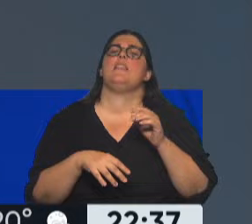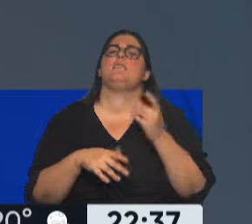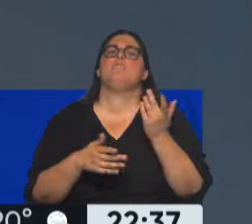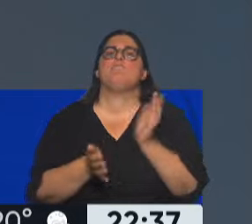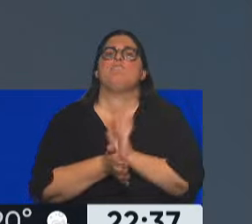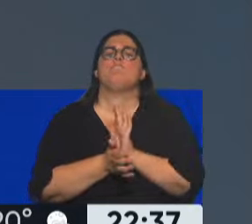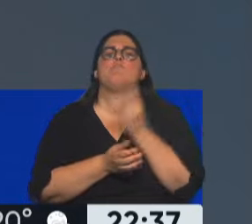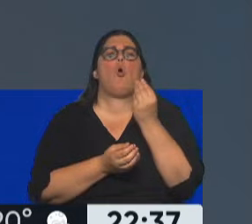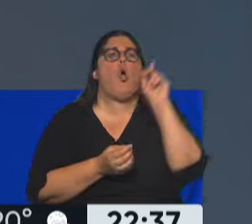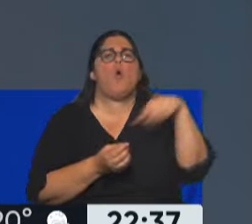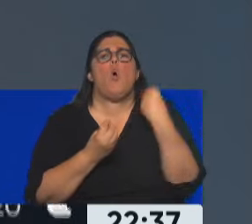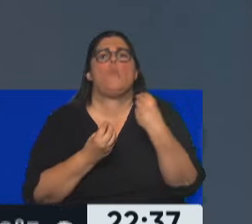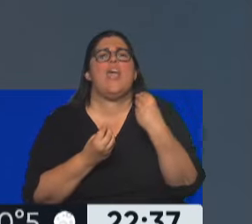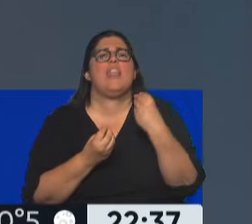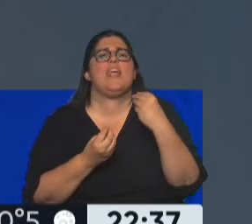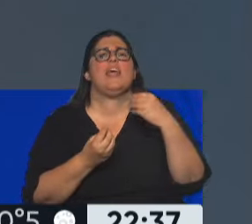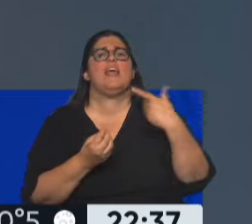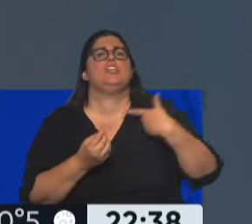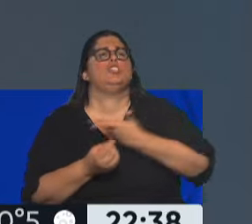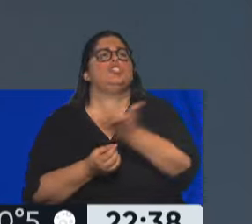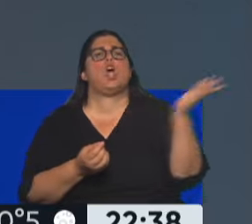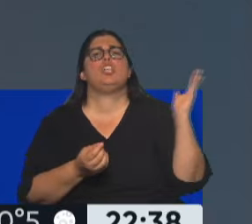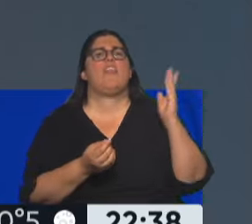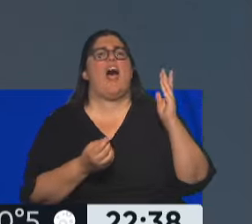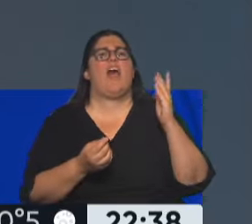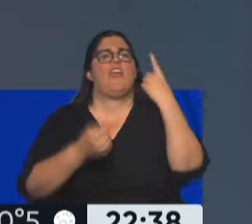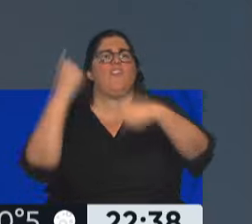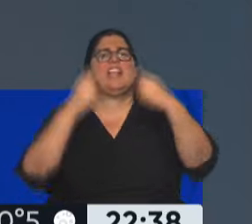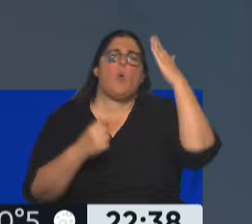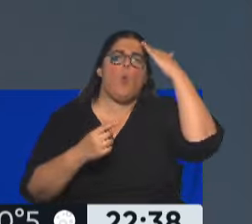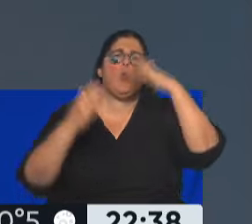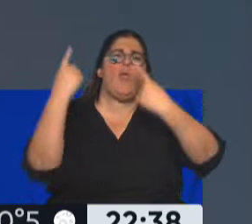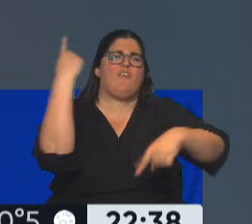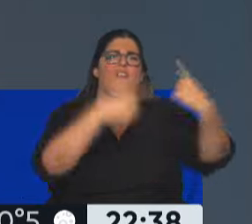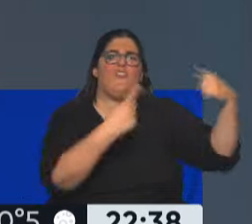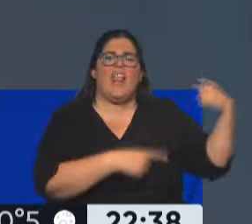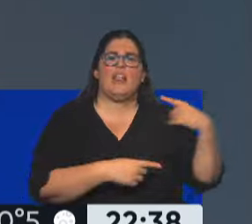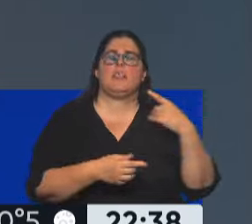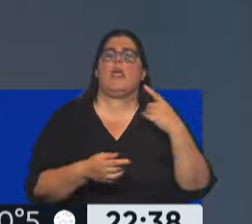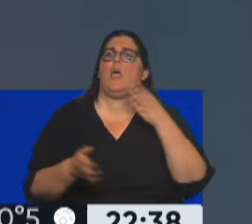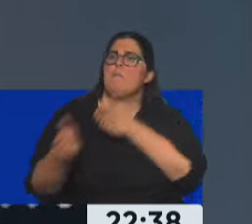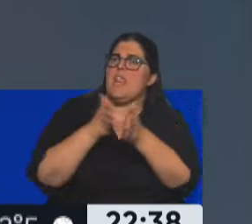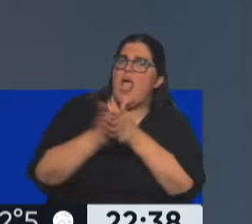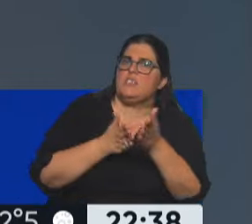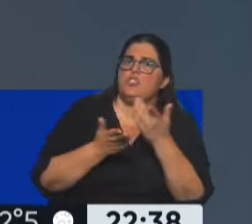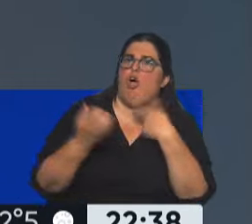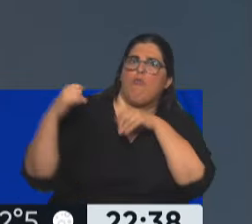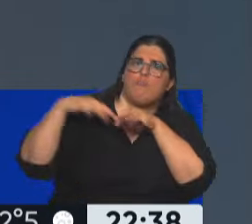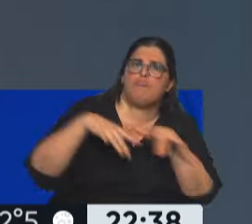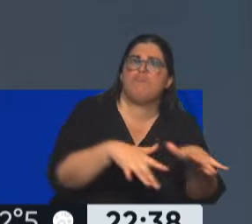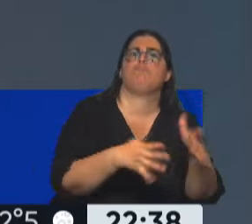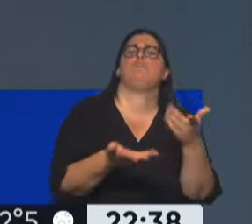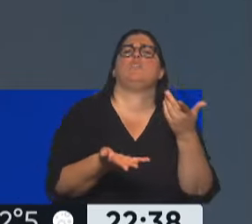facilitar la convivencia en sociedades crecientemente multiculturales cuando se tienen a luz migratorios y cuando la población está envejeciendo y